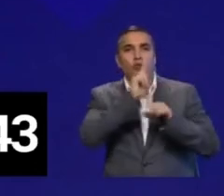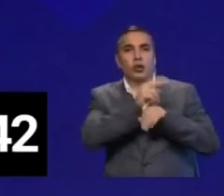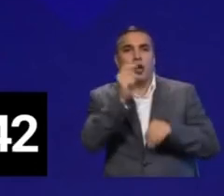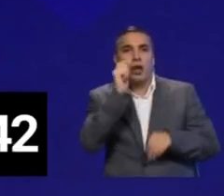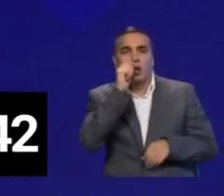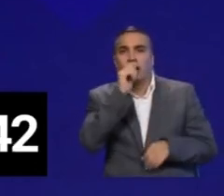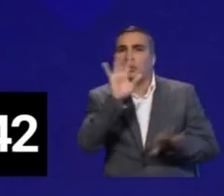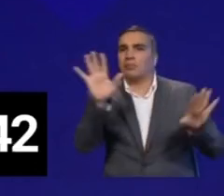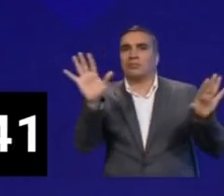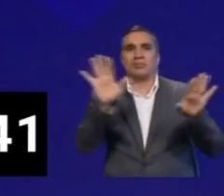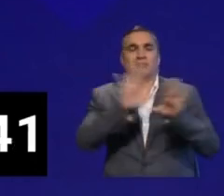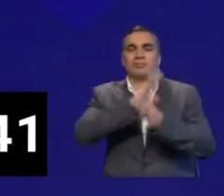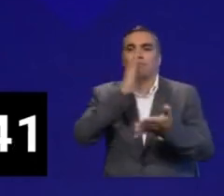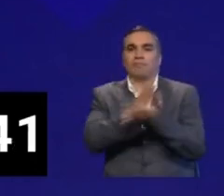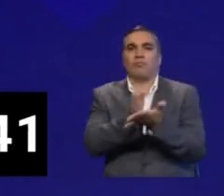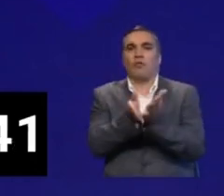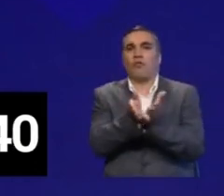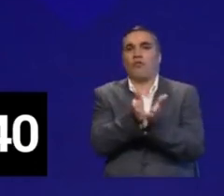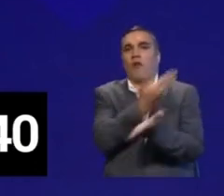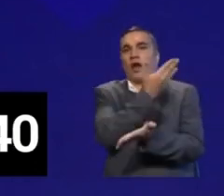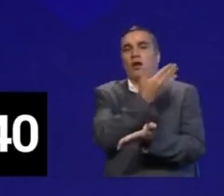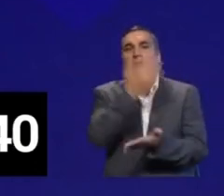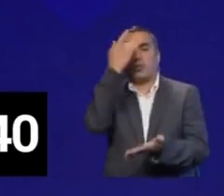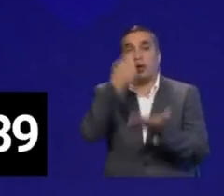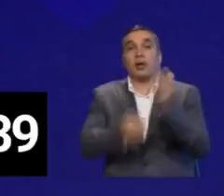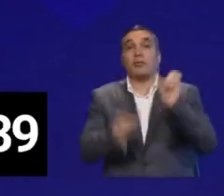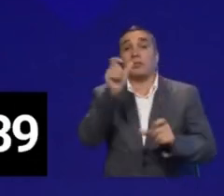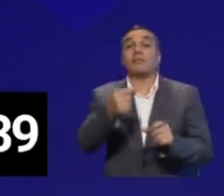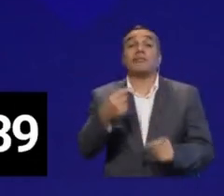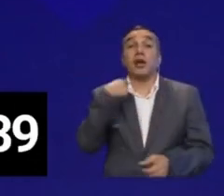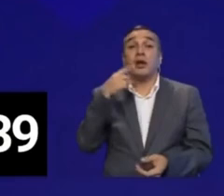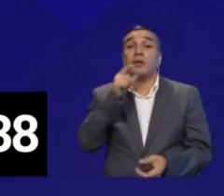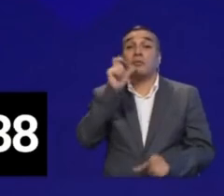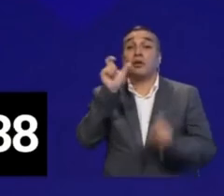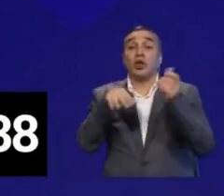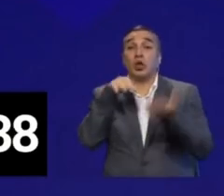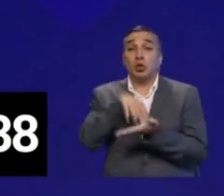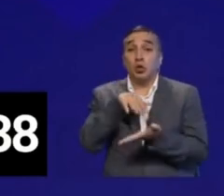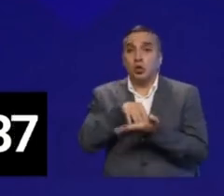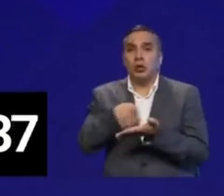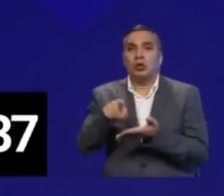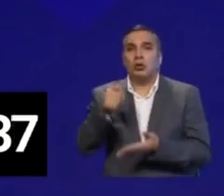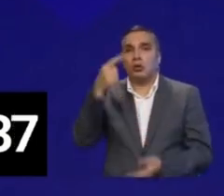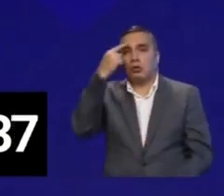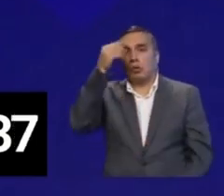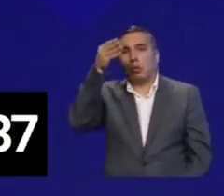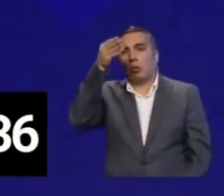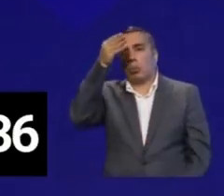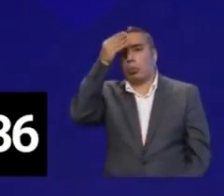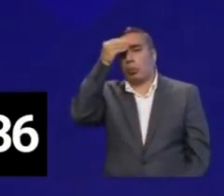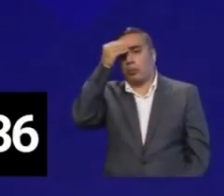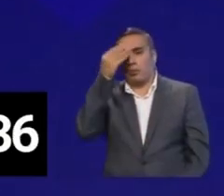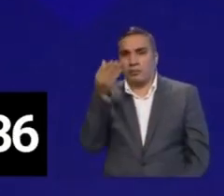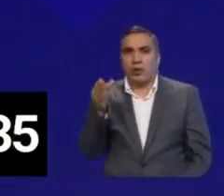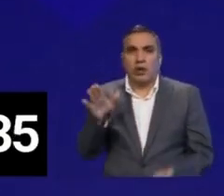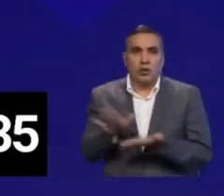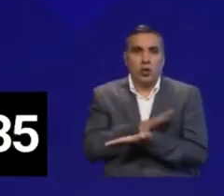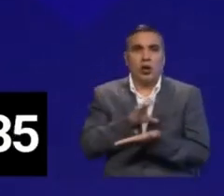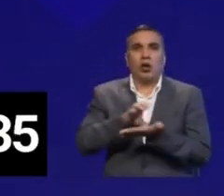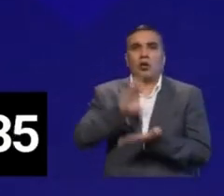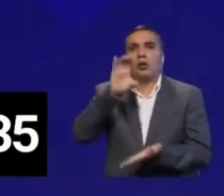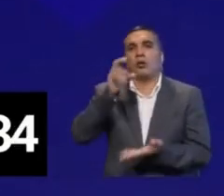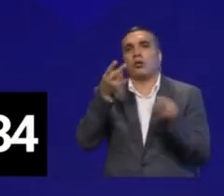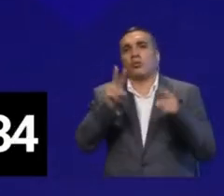los estudiantes, esa tabla de consumo que afectan a los estudiantes de nuestras escuelas, de nuestros colegios y de